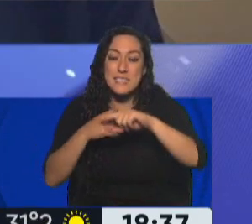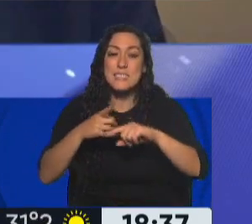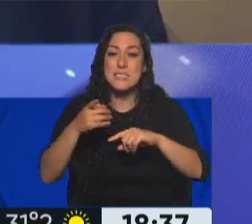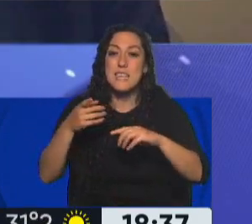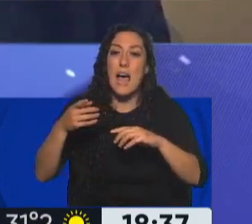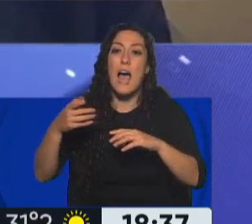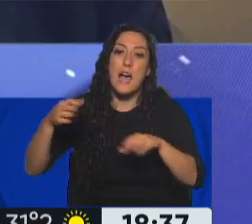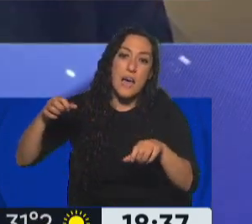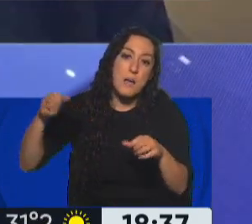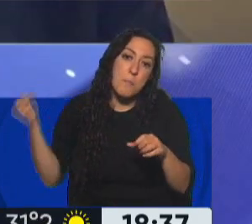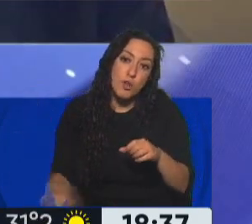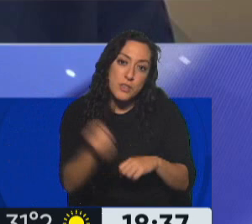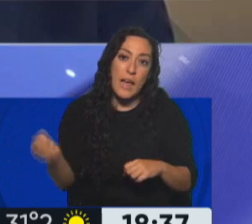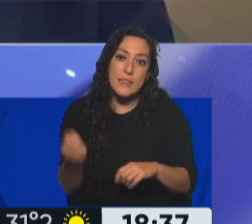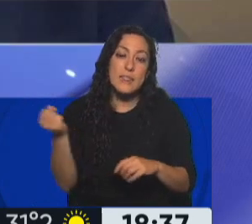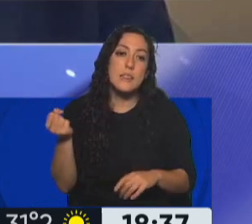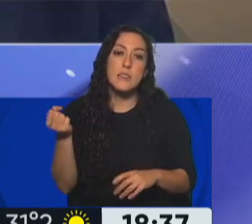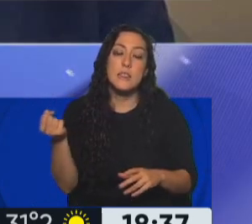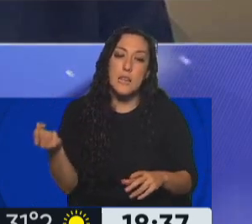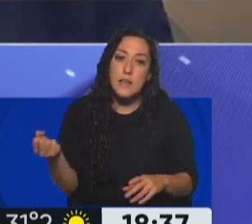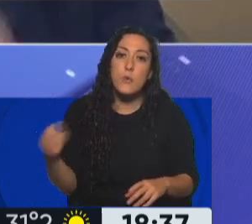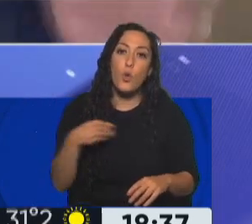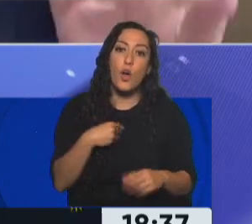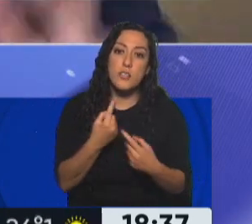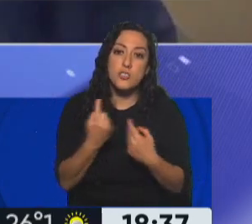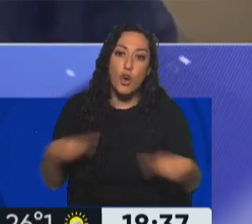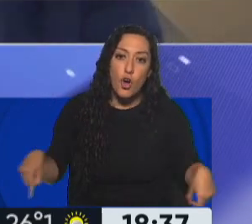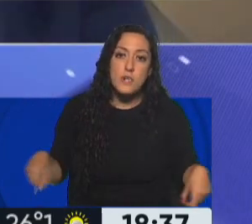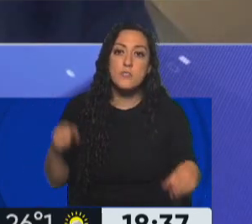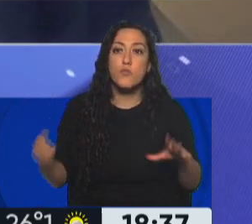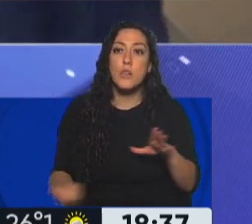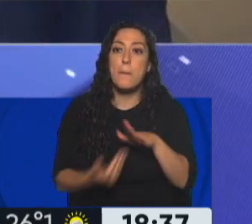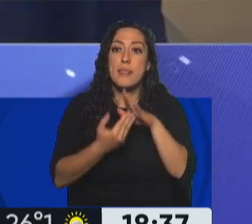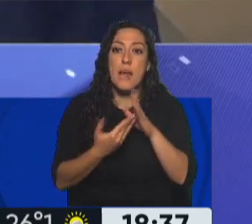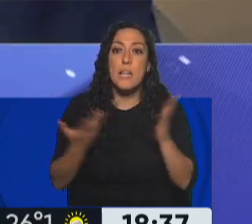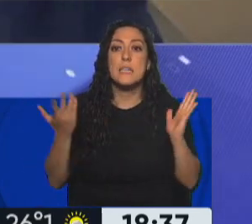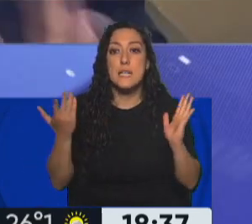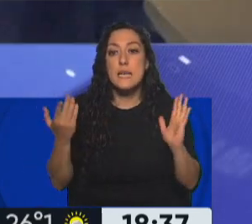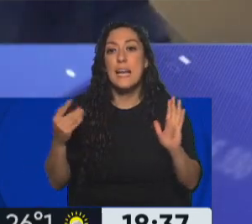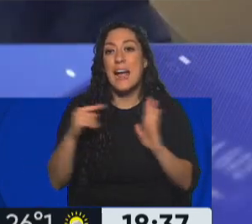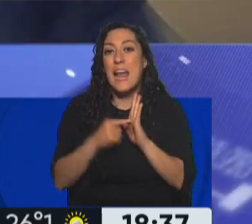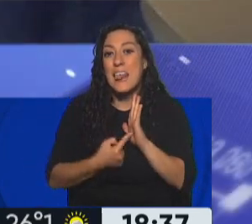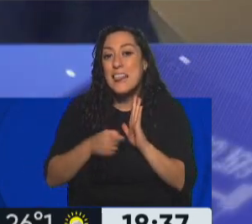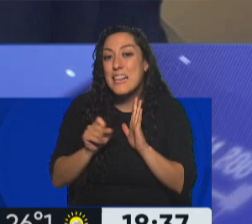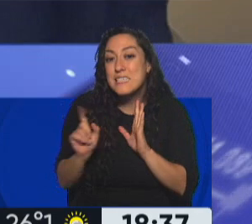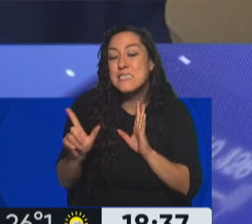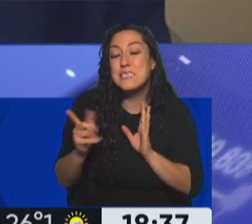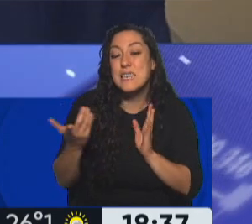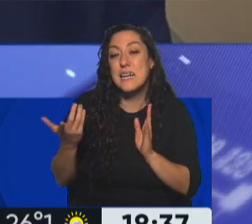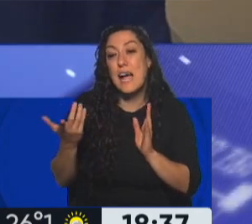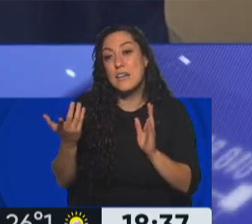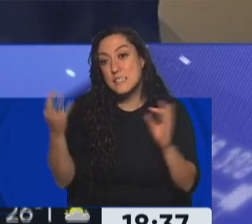todo el aspecto de vocaciones es fundamental. Entonces es una característica que seguramente